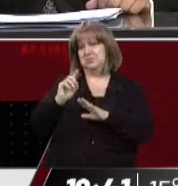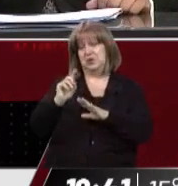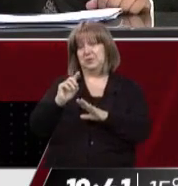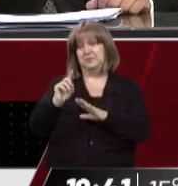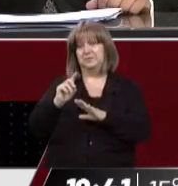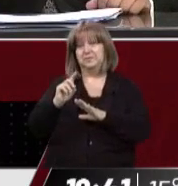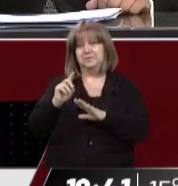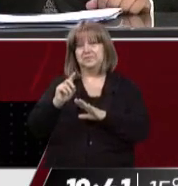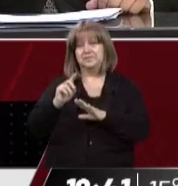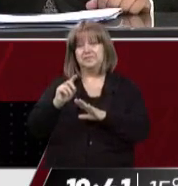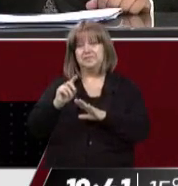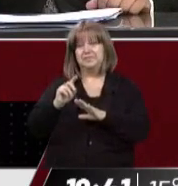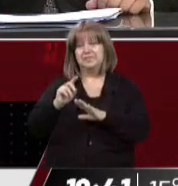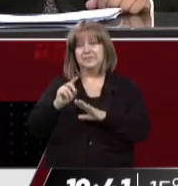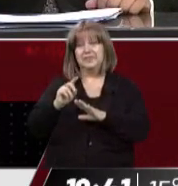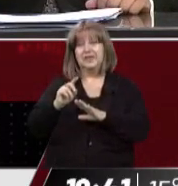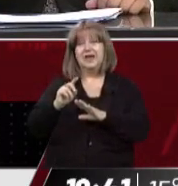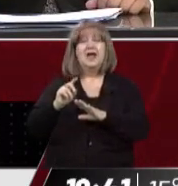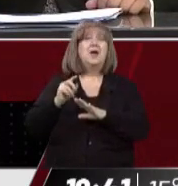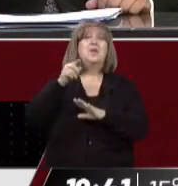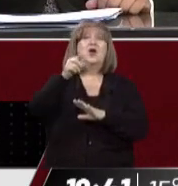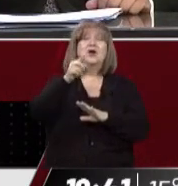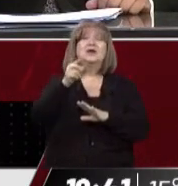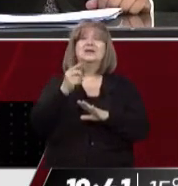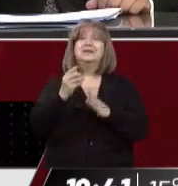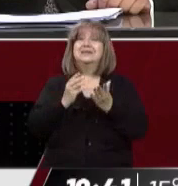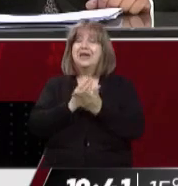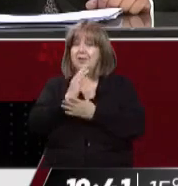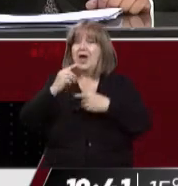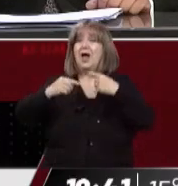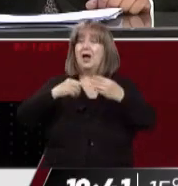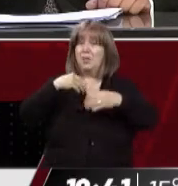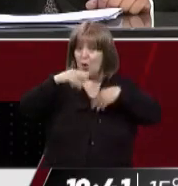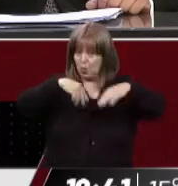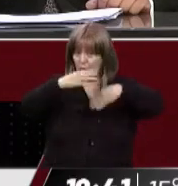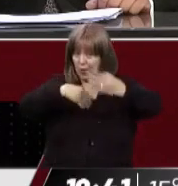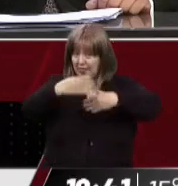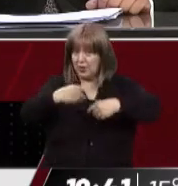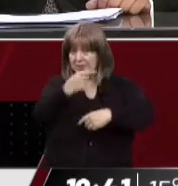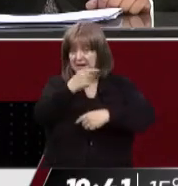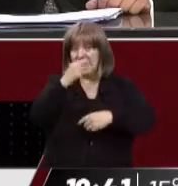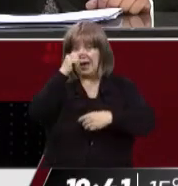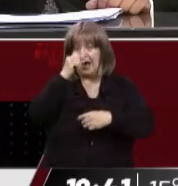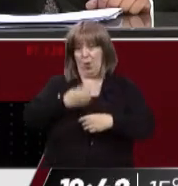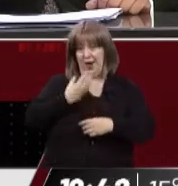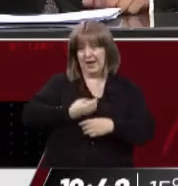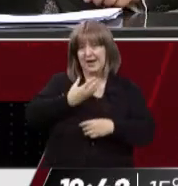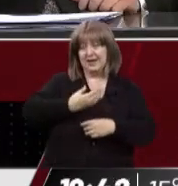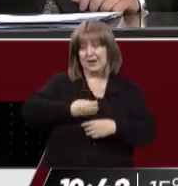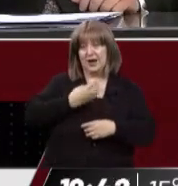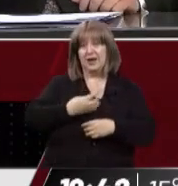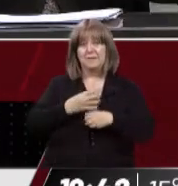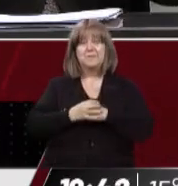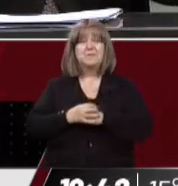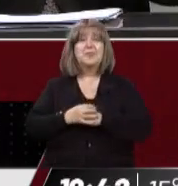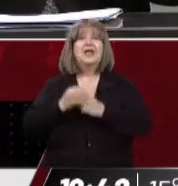Pero vos jugabas. Pero sí. ¿Podés? Claro, ¿sos hincha o jugador? Ah, ¿jugabas en Huracán? Jugador. ¿Podés